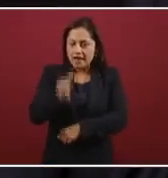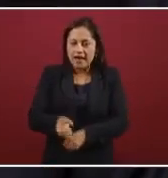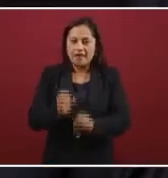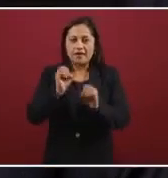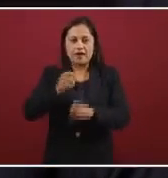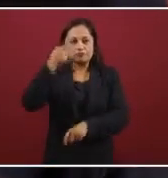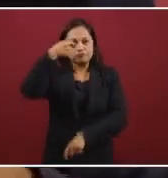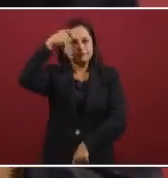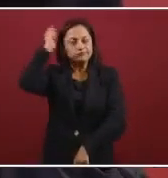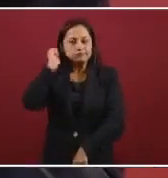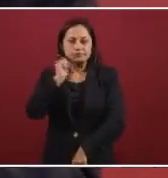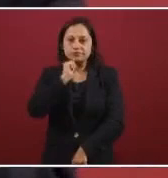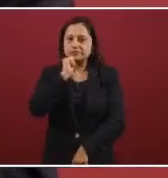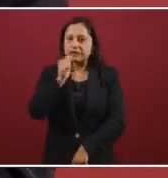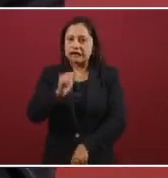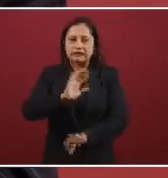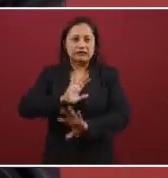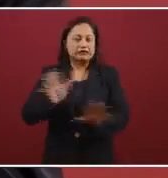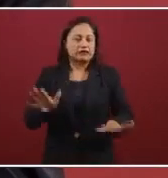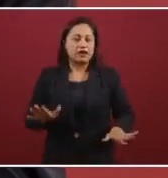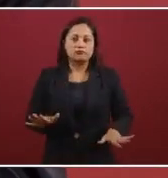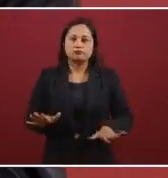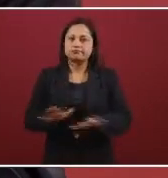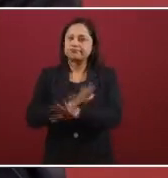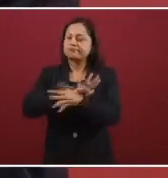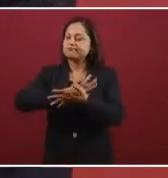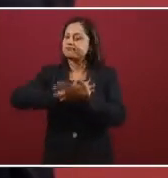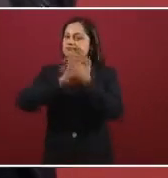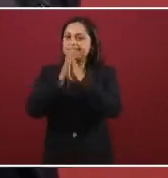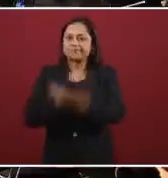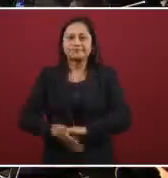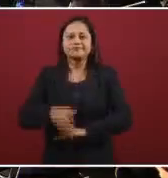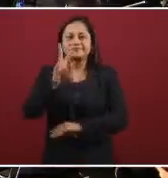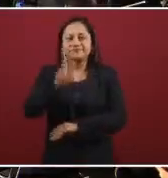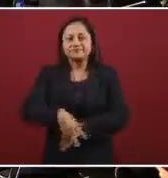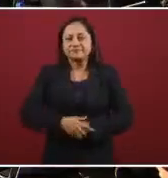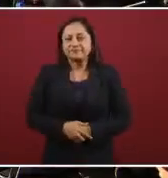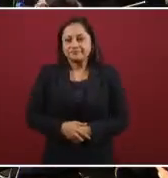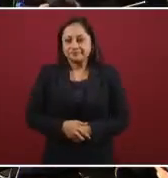ya cambió completamente esto, ¿verdad? A ver, Miguel.